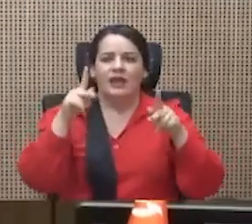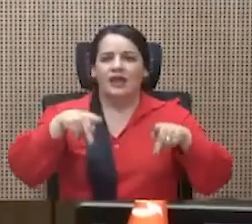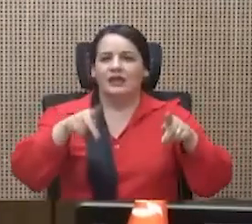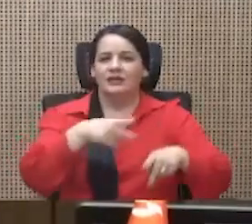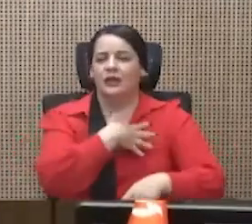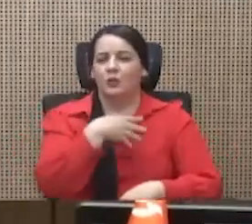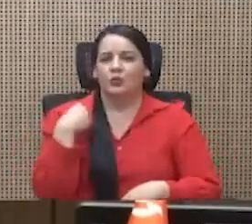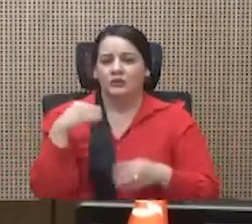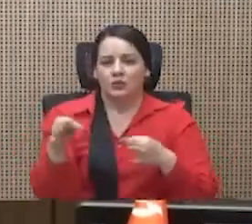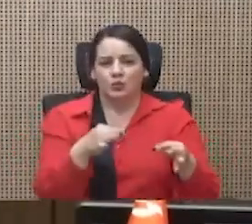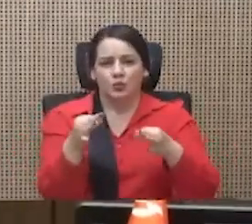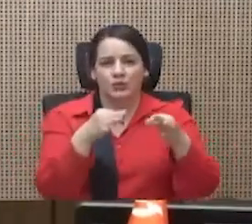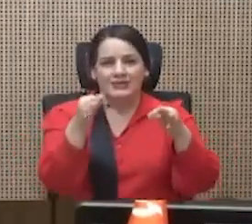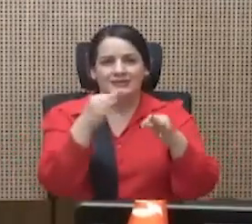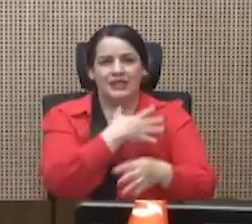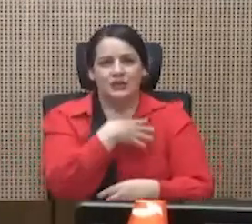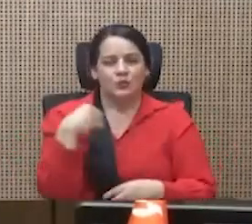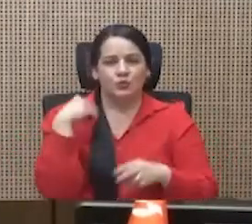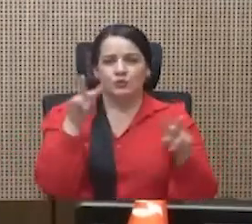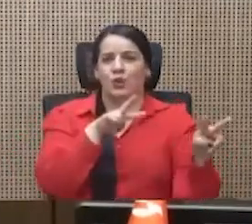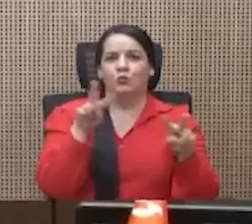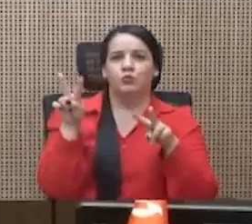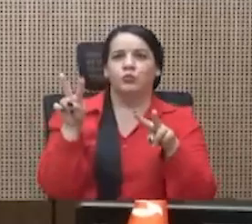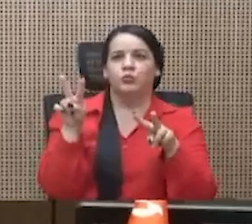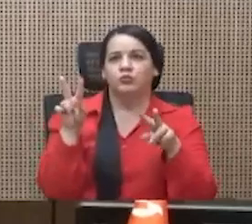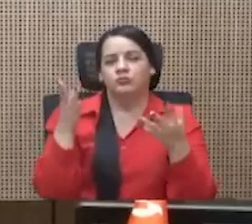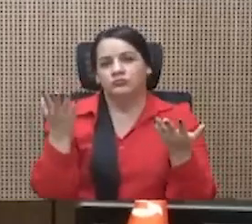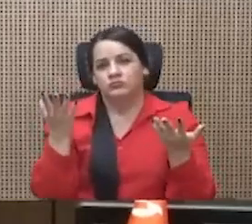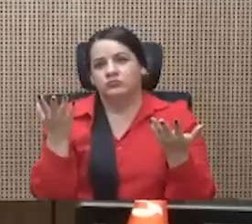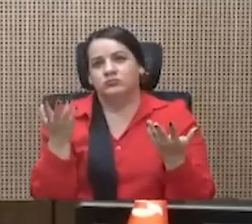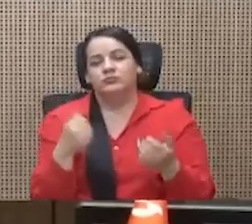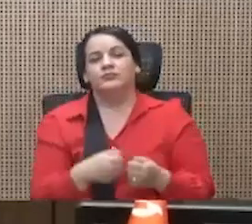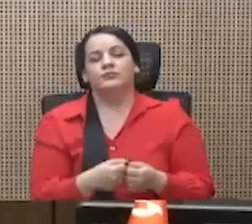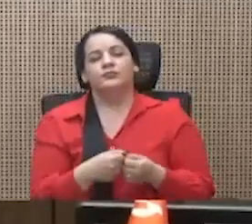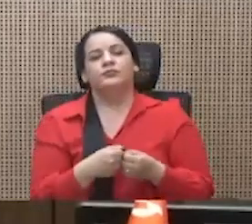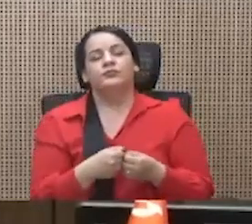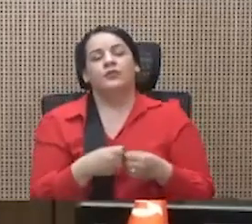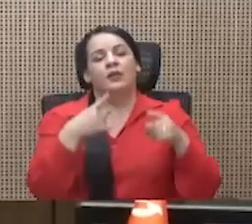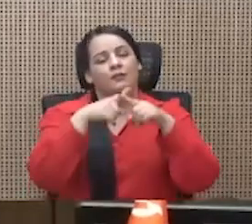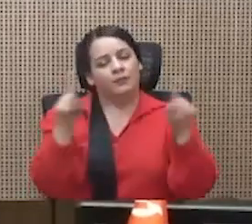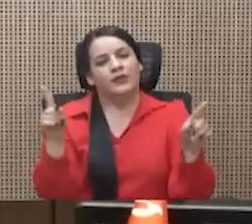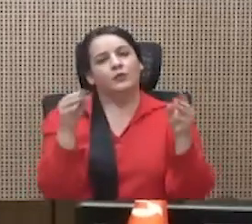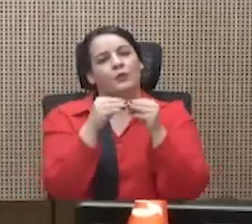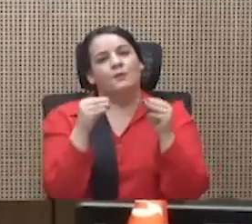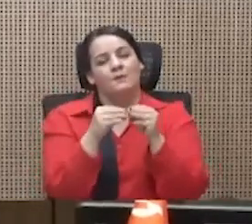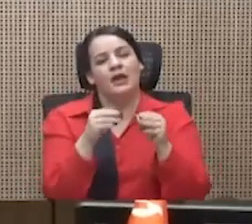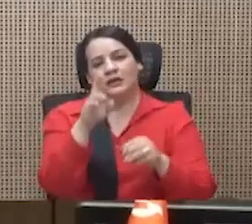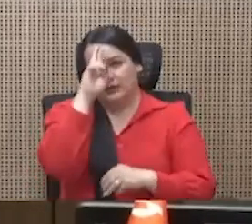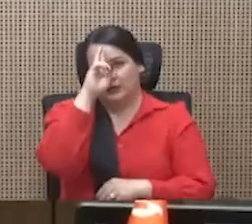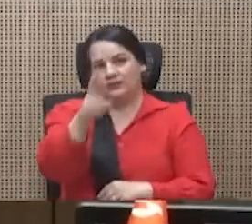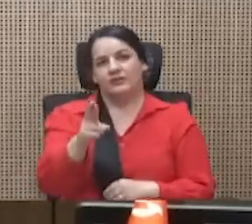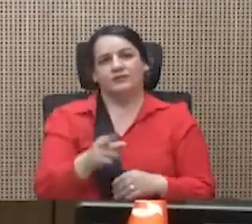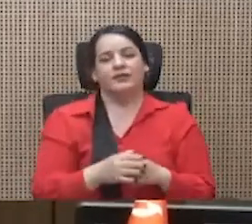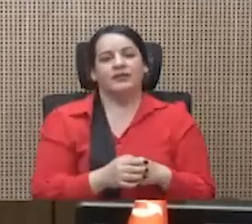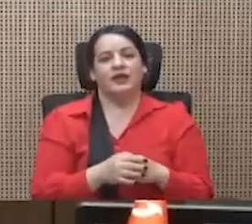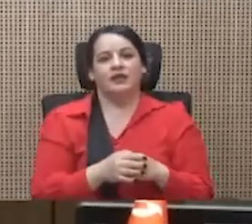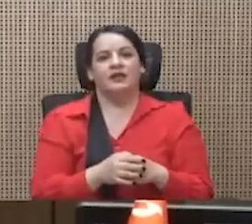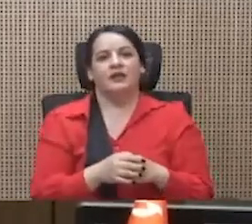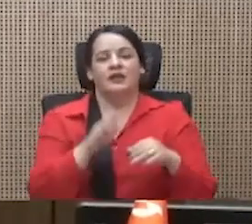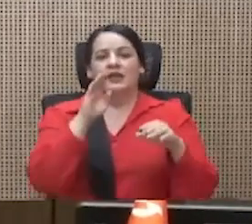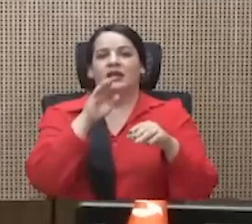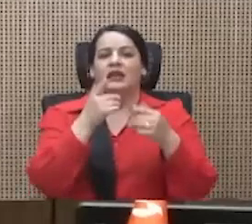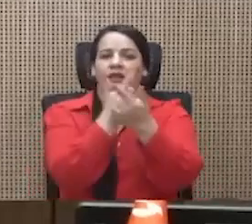encanta los turistas les encanta observar verdad eh pero sobre todo a respetar la